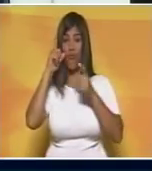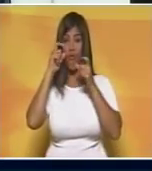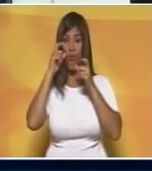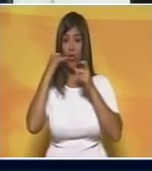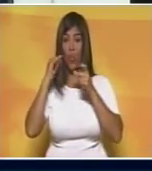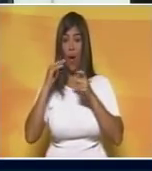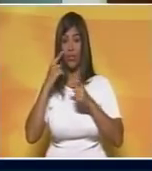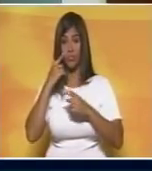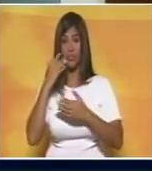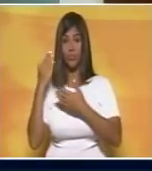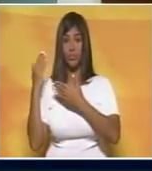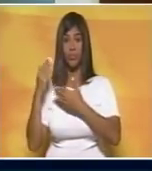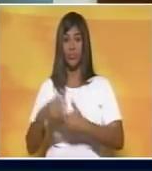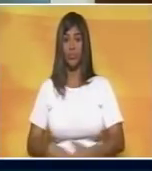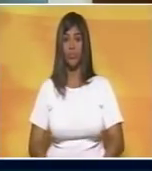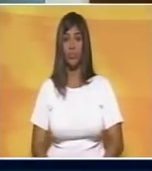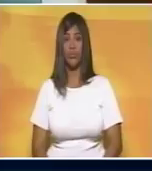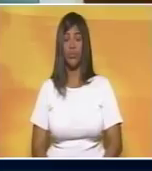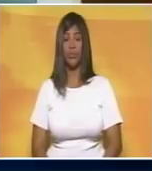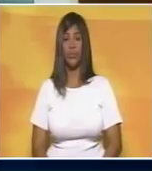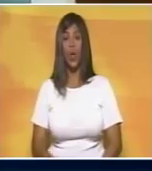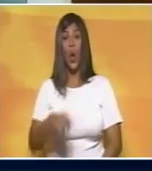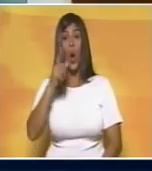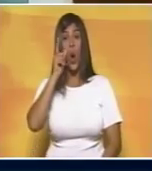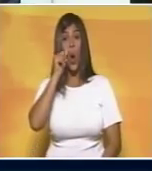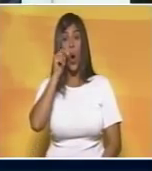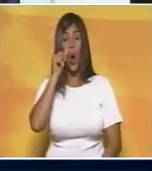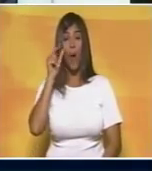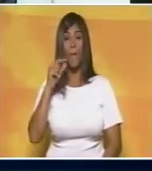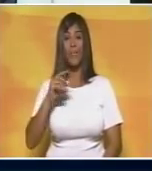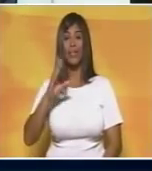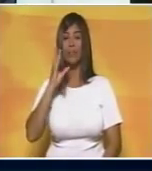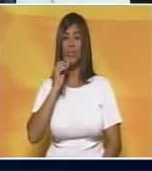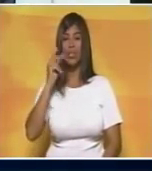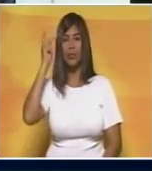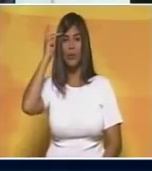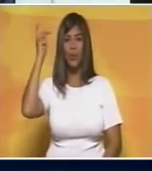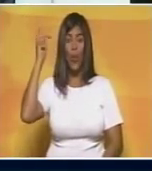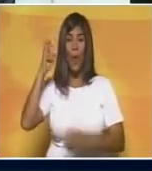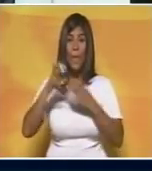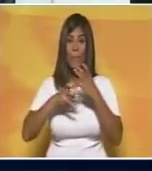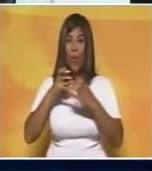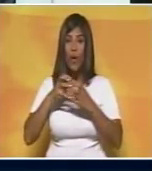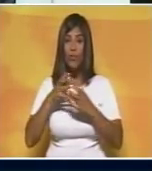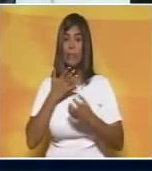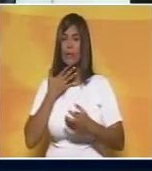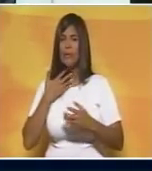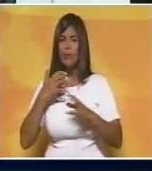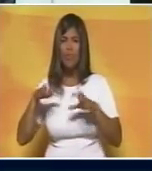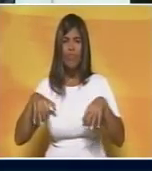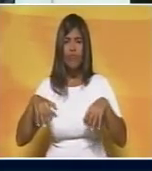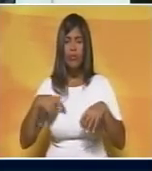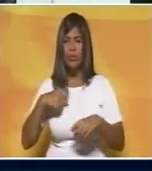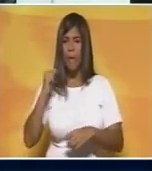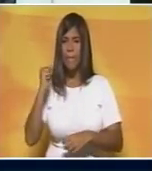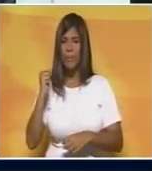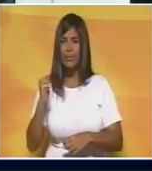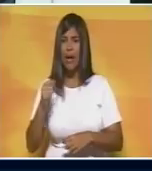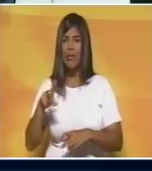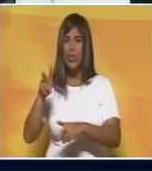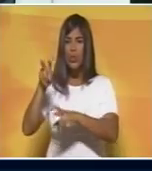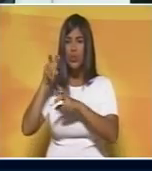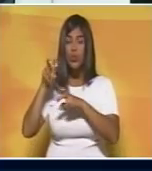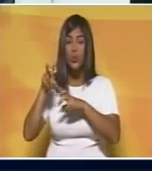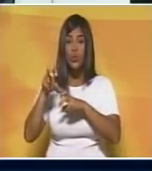tenemos aquí, era un hombre, un psicópata que extorsionaba a